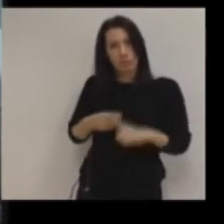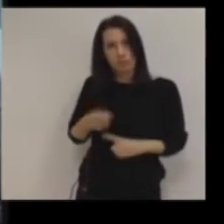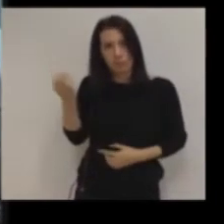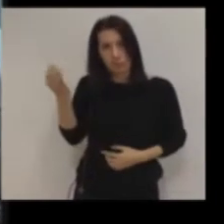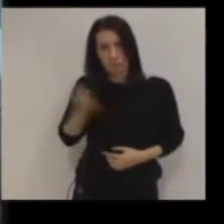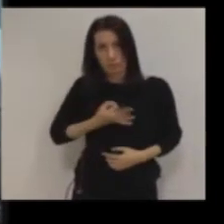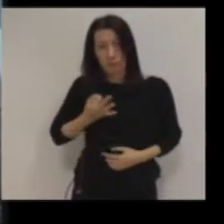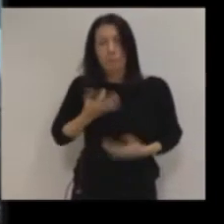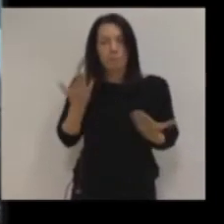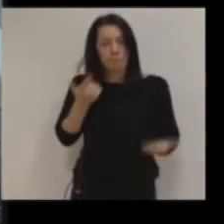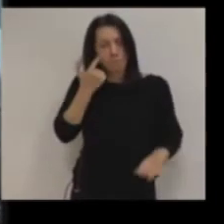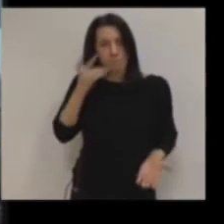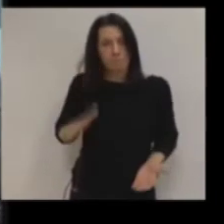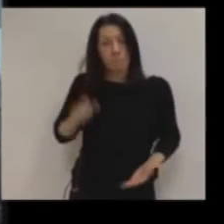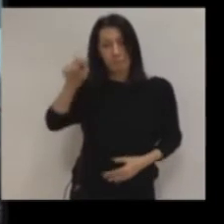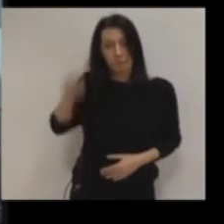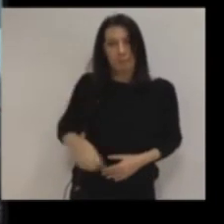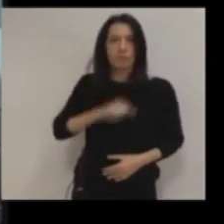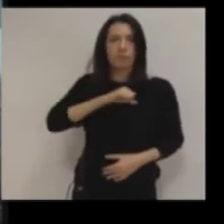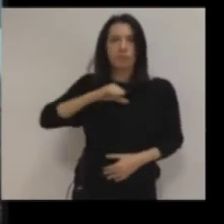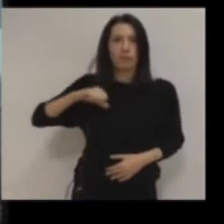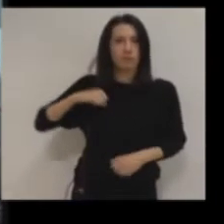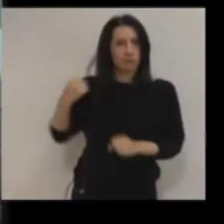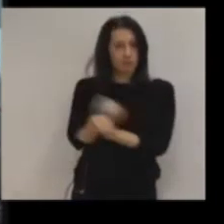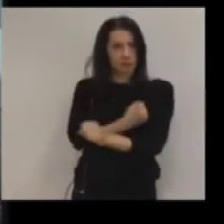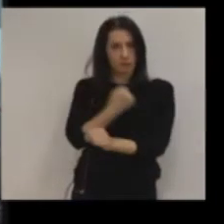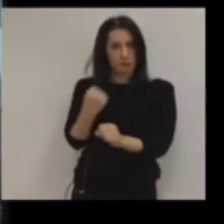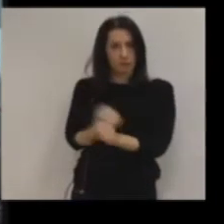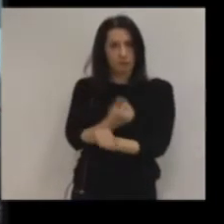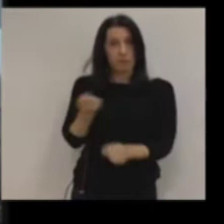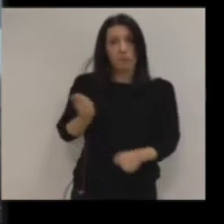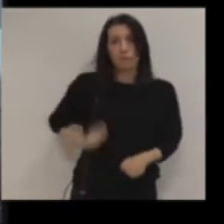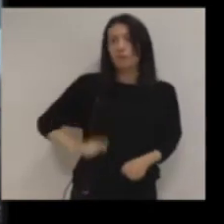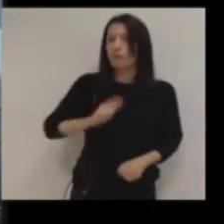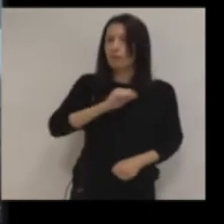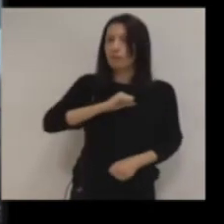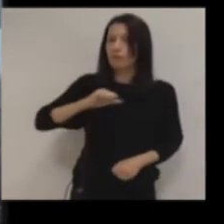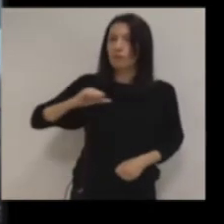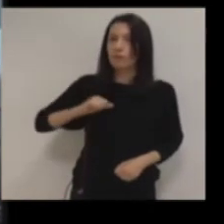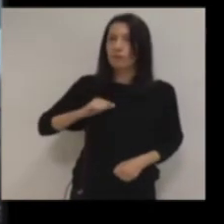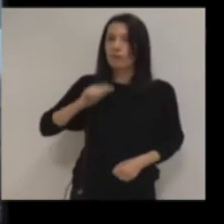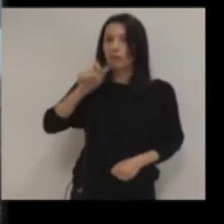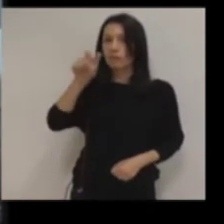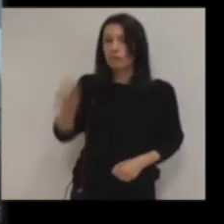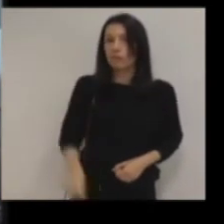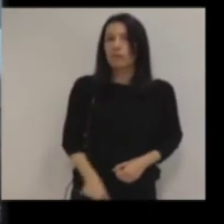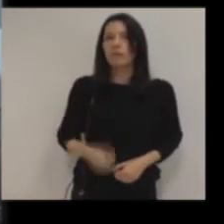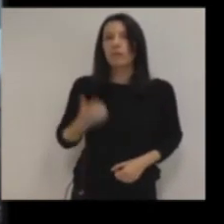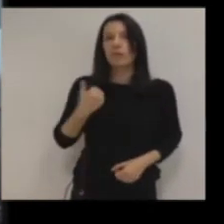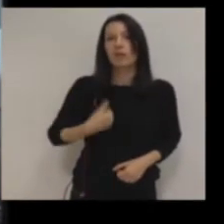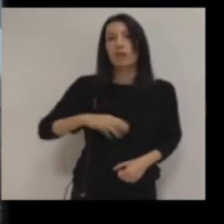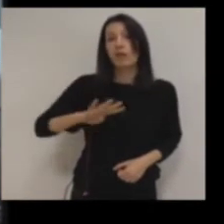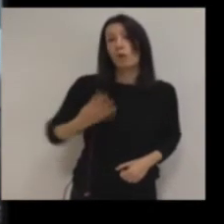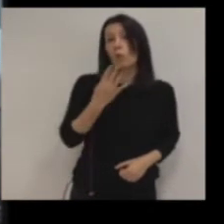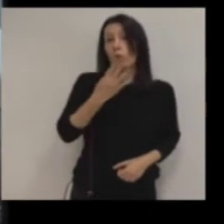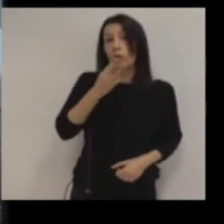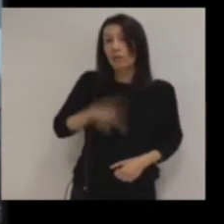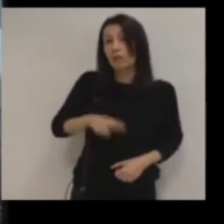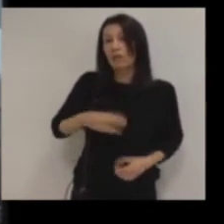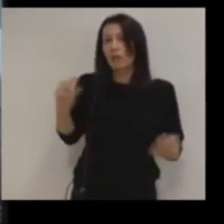resulta que una persona autónoma, un profesional autónomo, Llega el cuarto trimestre, tiene que